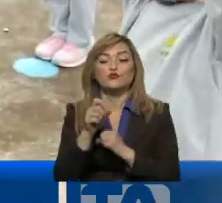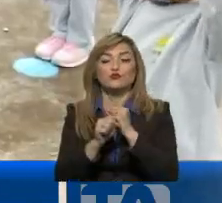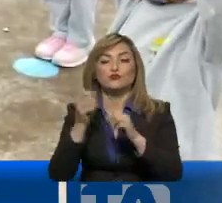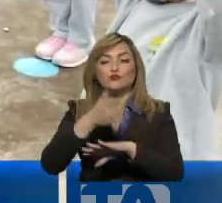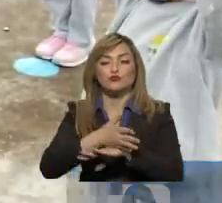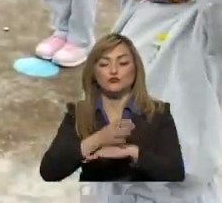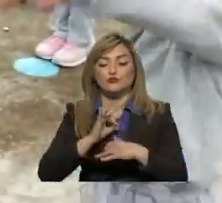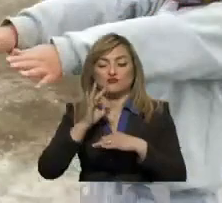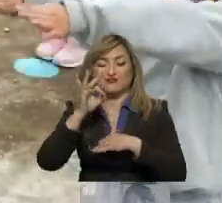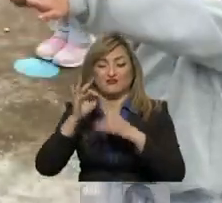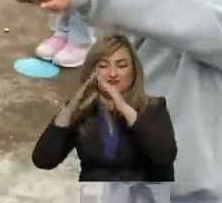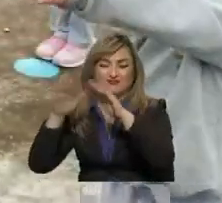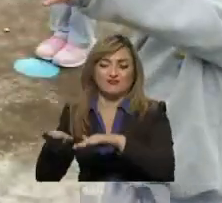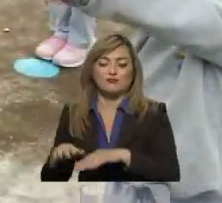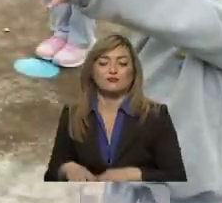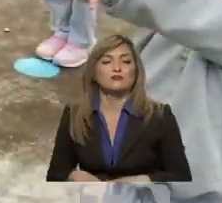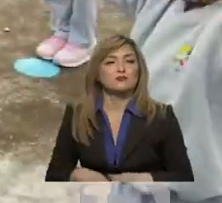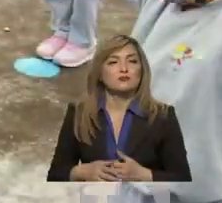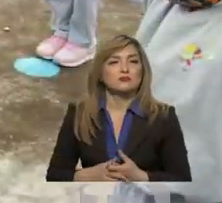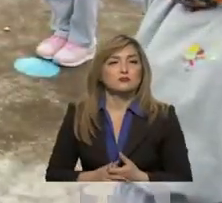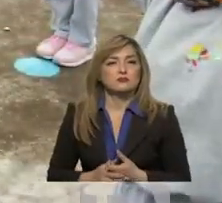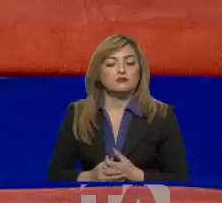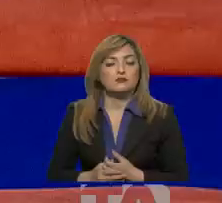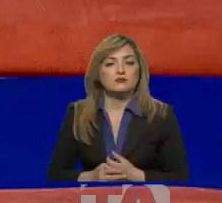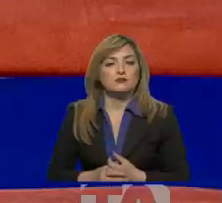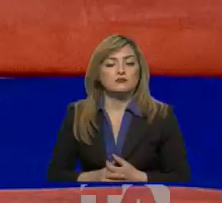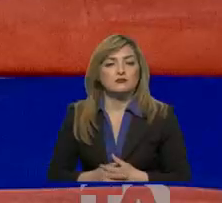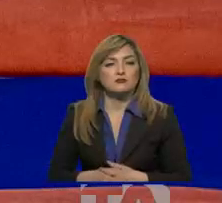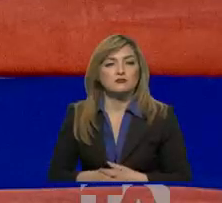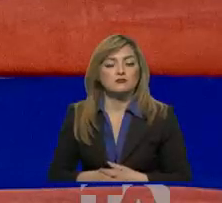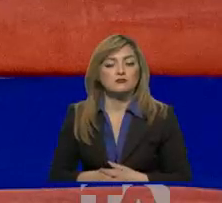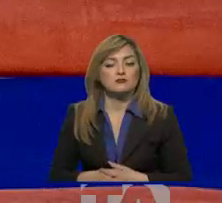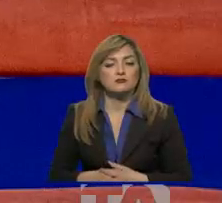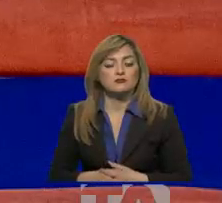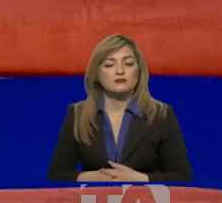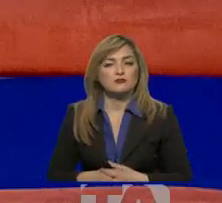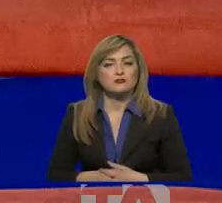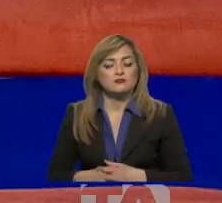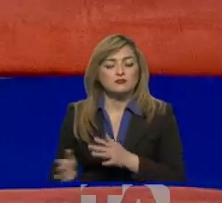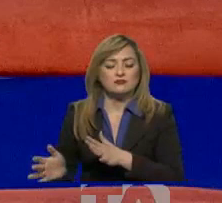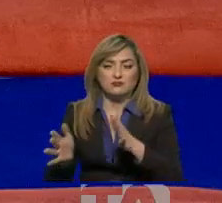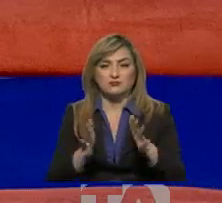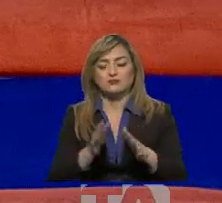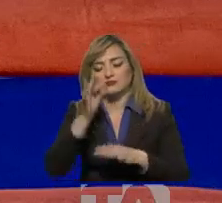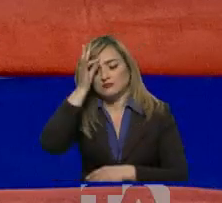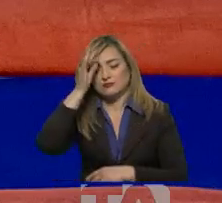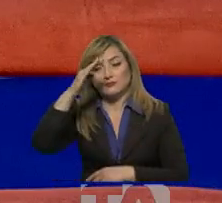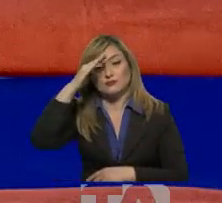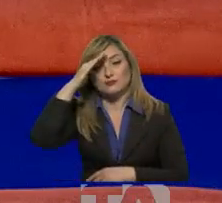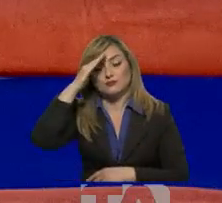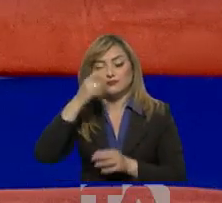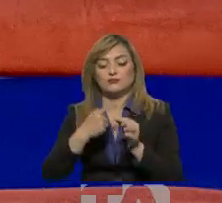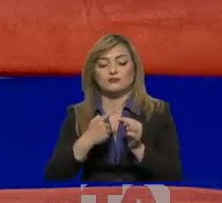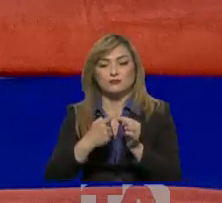después de estar encerrados. Helen Quiñones, 24 horas. Ahora les contamos que el Hospital de la Policía